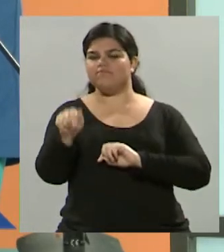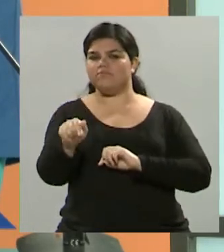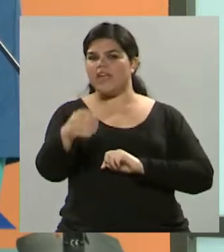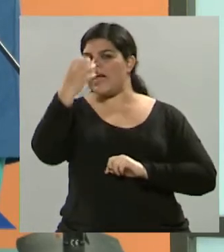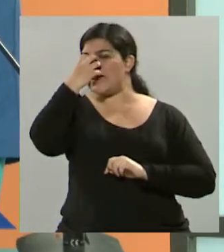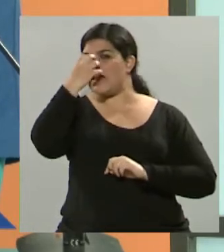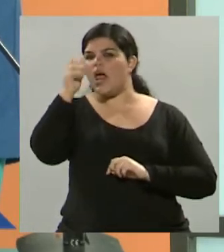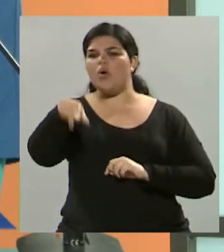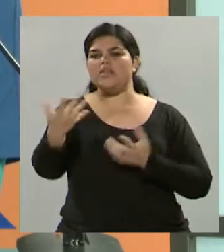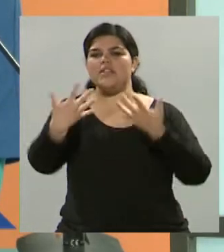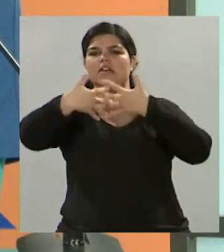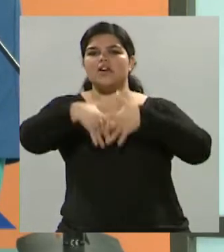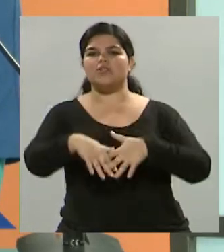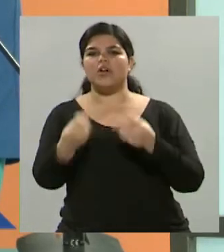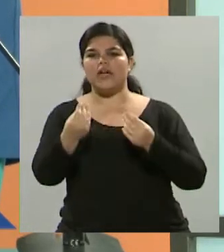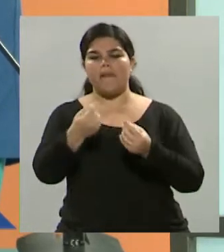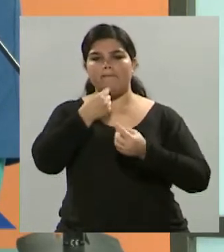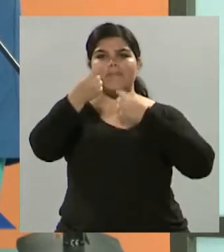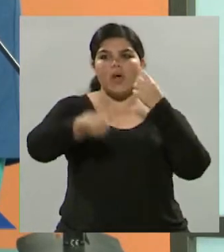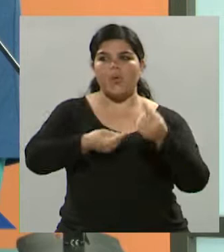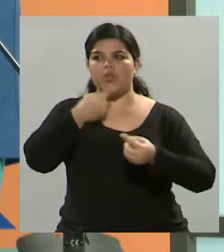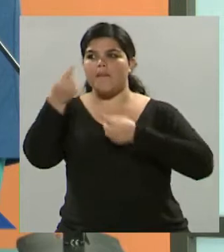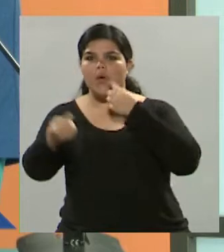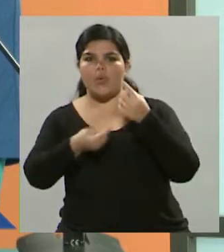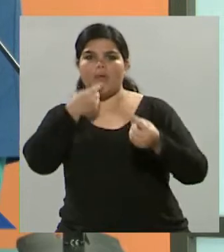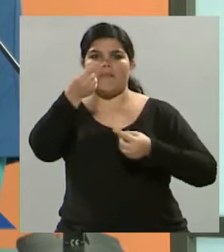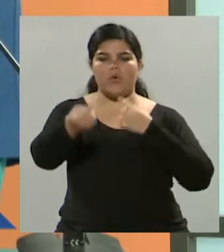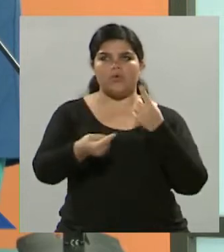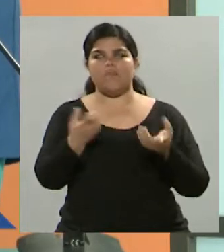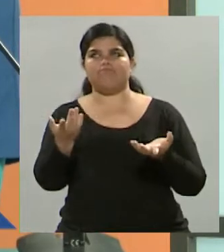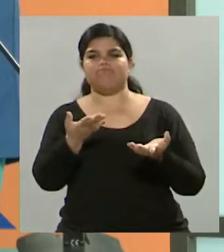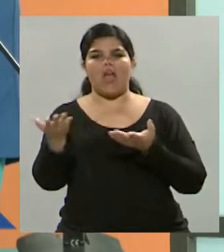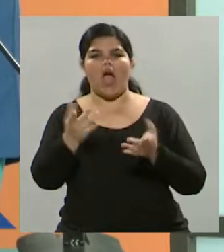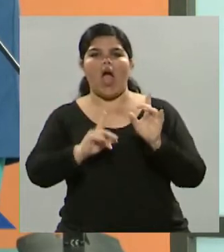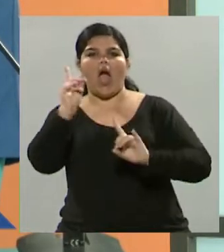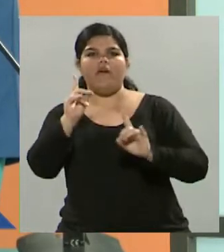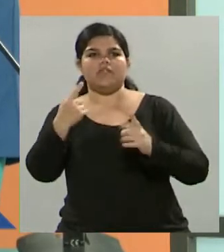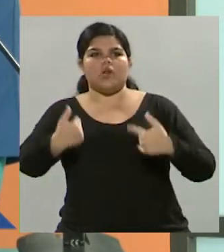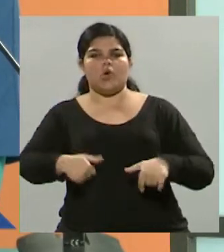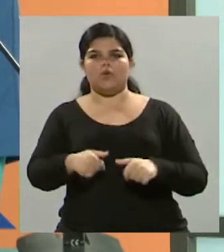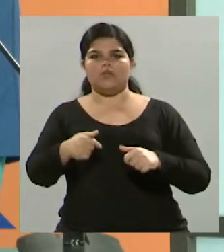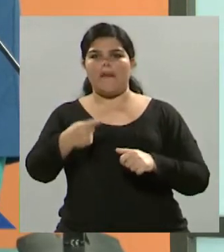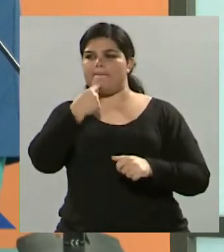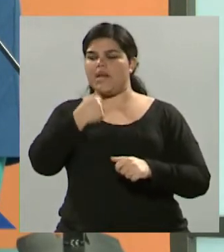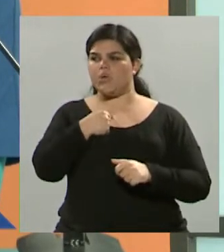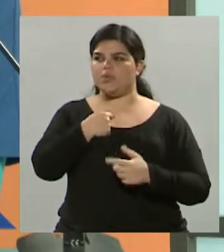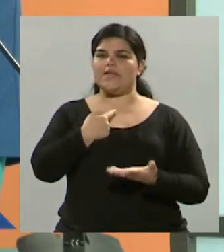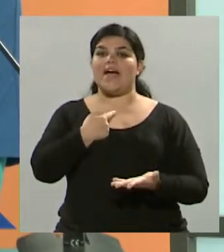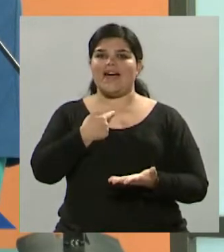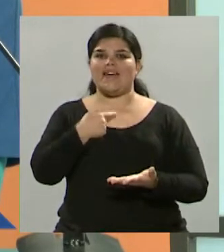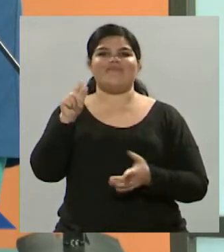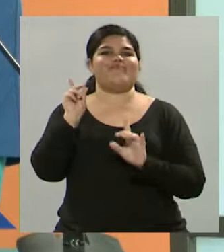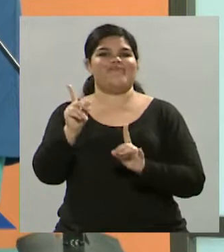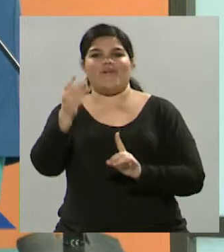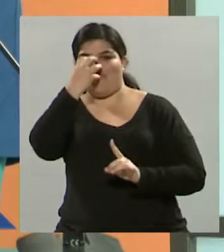un clown que tiene que ver mucho con las preguntas, ¿no? Con las preguntas que nosotras nos hacemos sobre las cosas y que también tiene